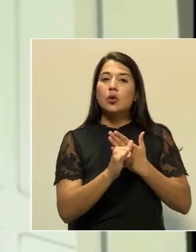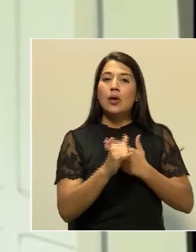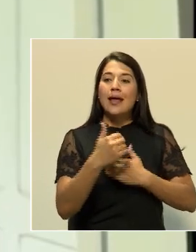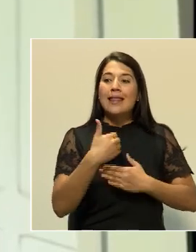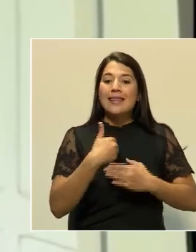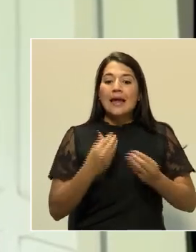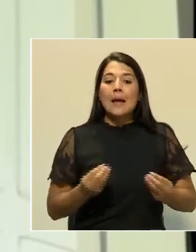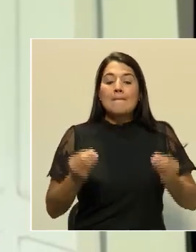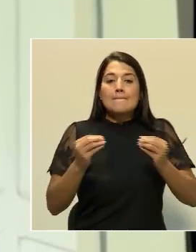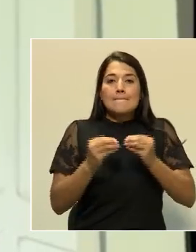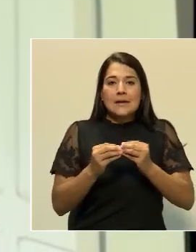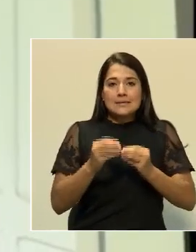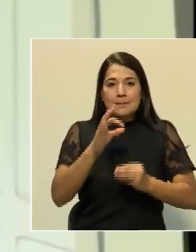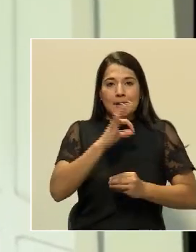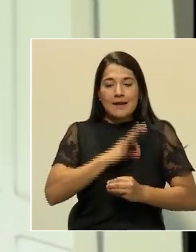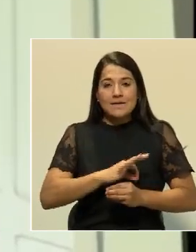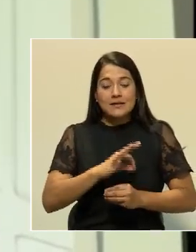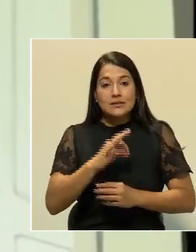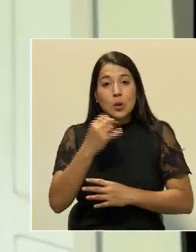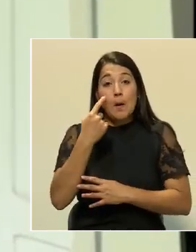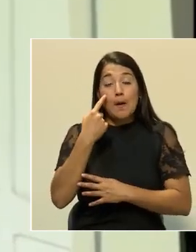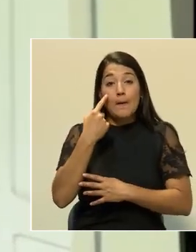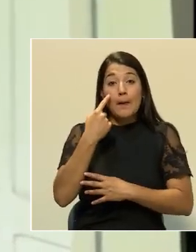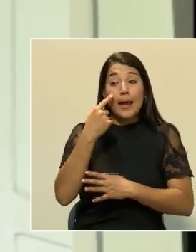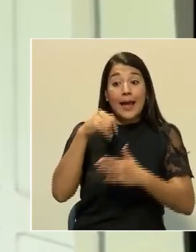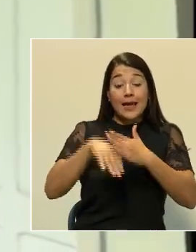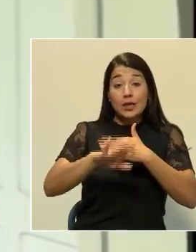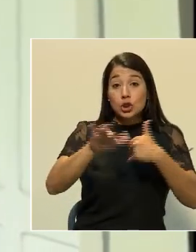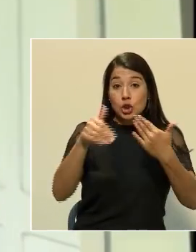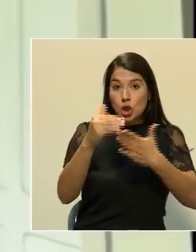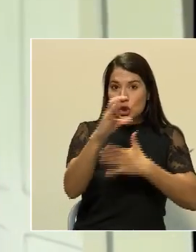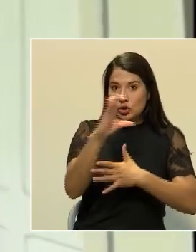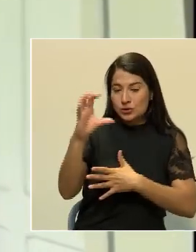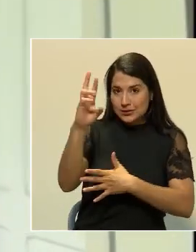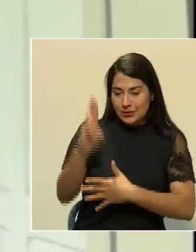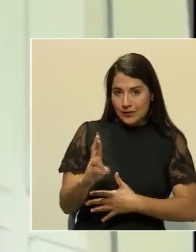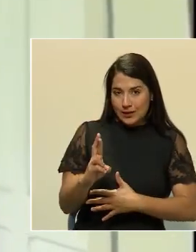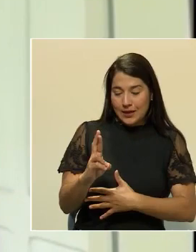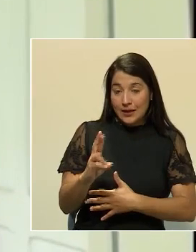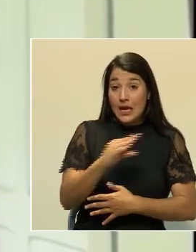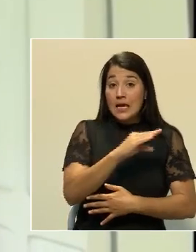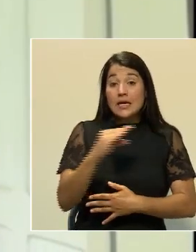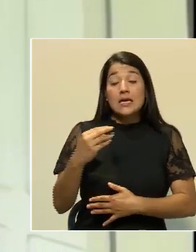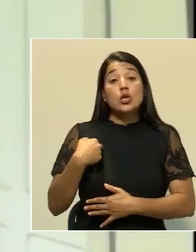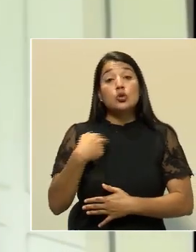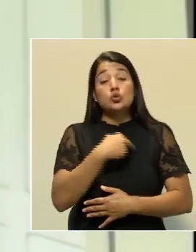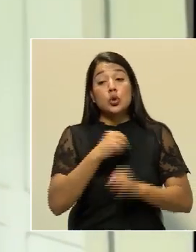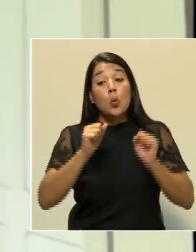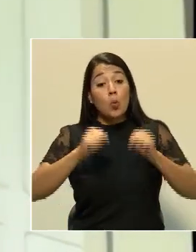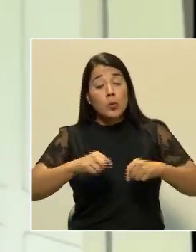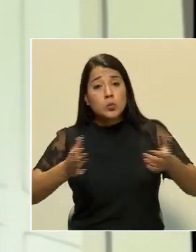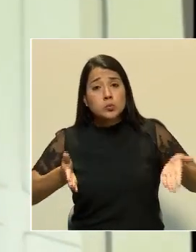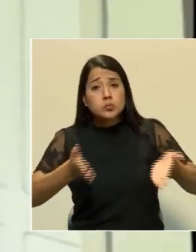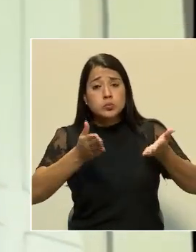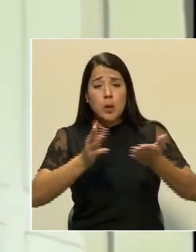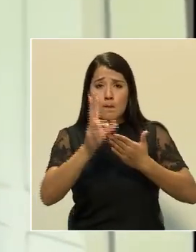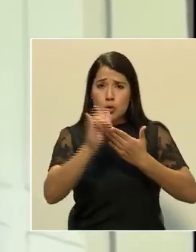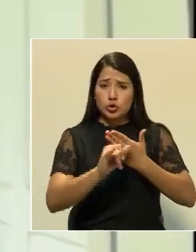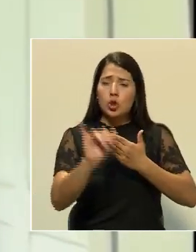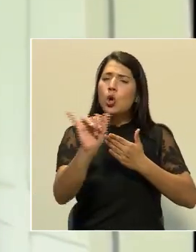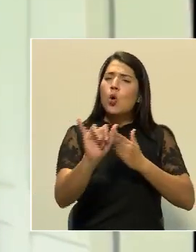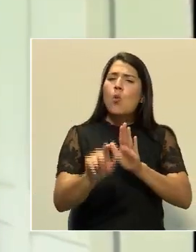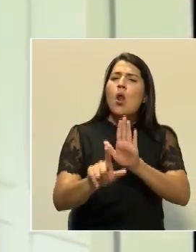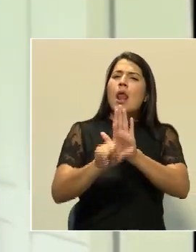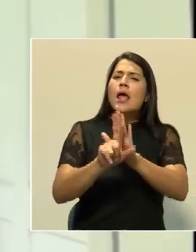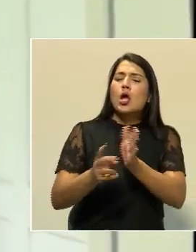de mayor importancia a nivel macro, a nivel de país. Y podemos impulsar proyectos como la ley de